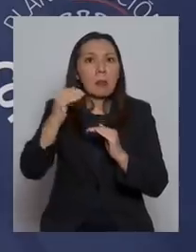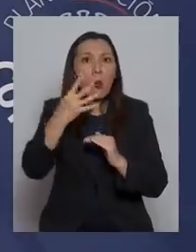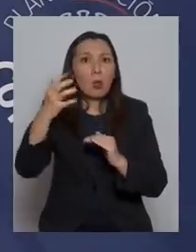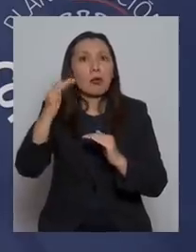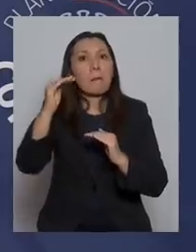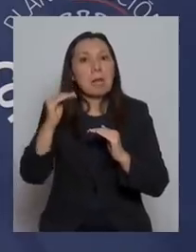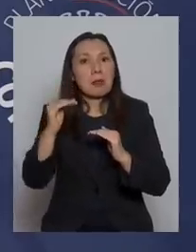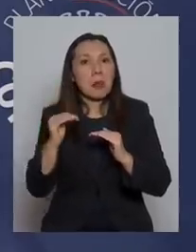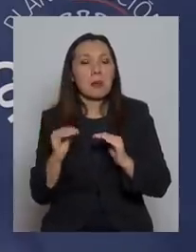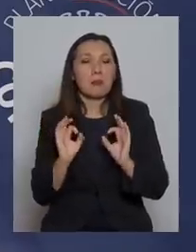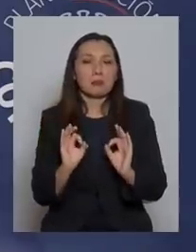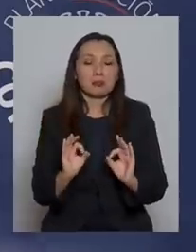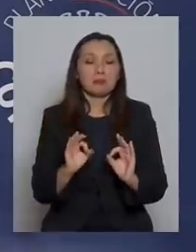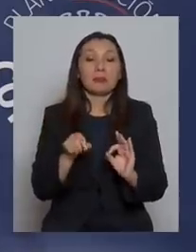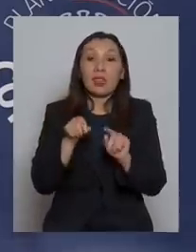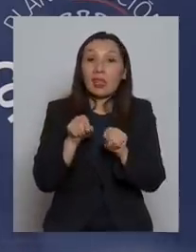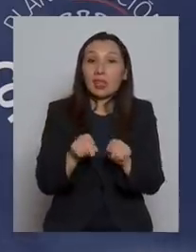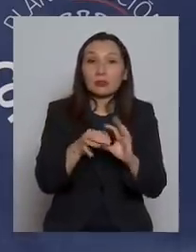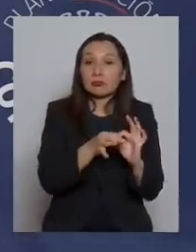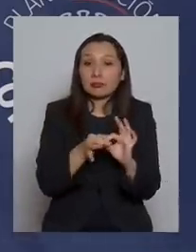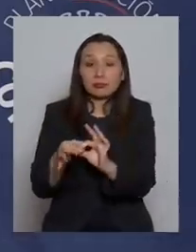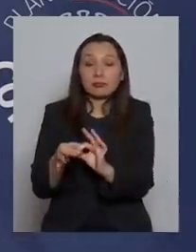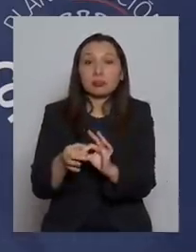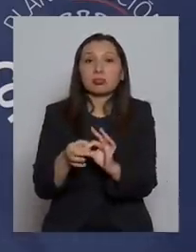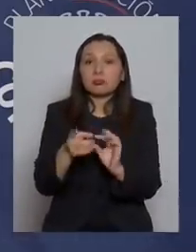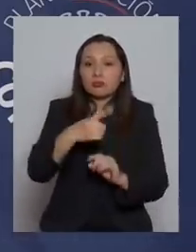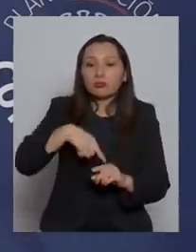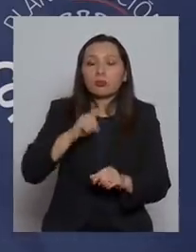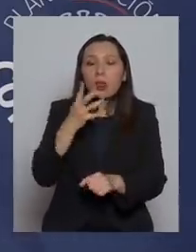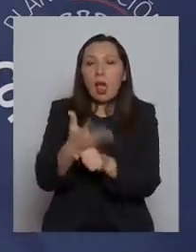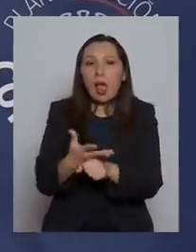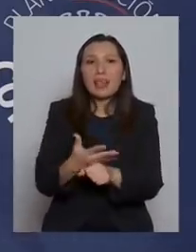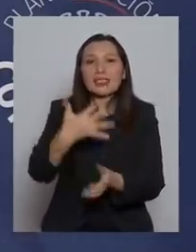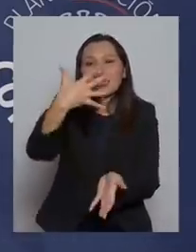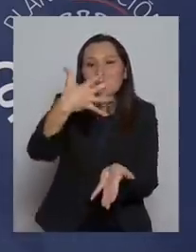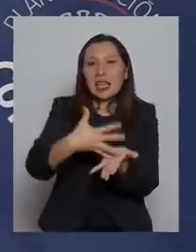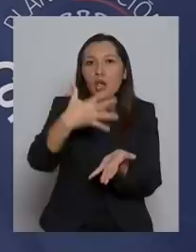los 400. Esto refleja que tenemos